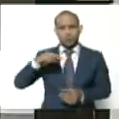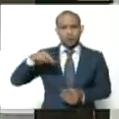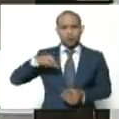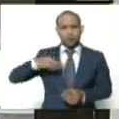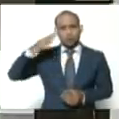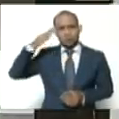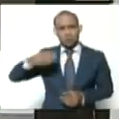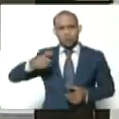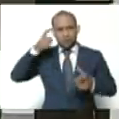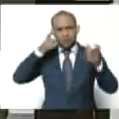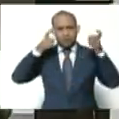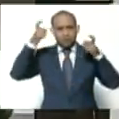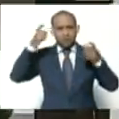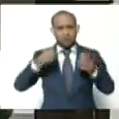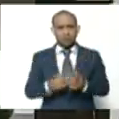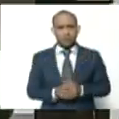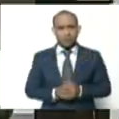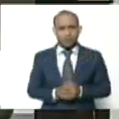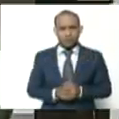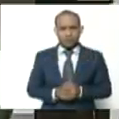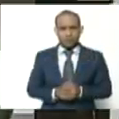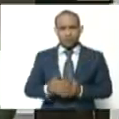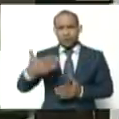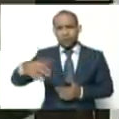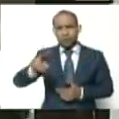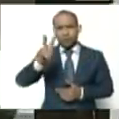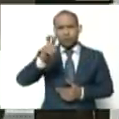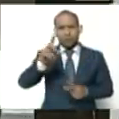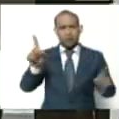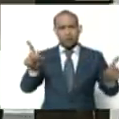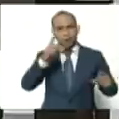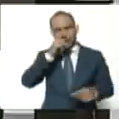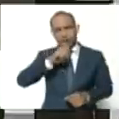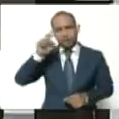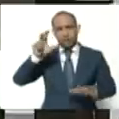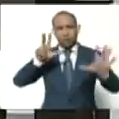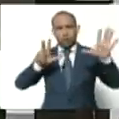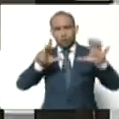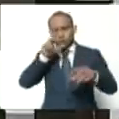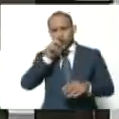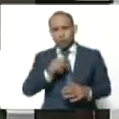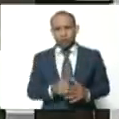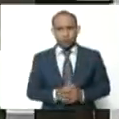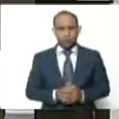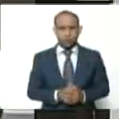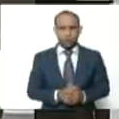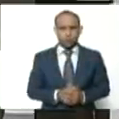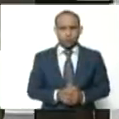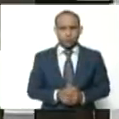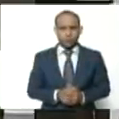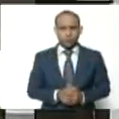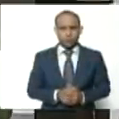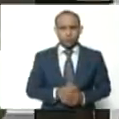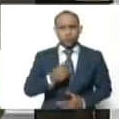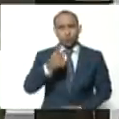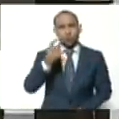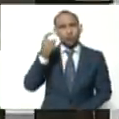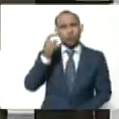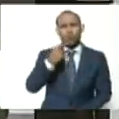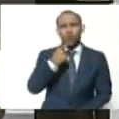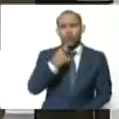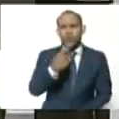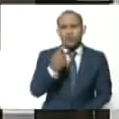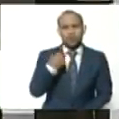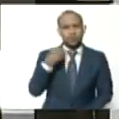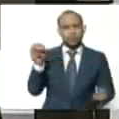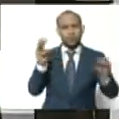Hugo Chávez. El próximo viernes se cumplen 8 años ya. Uno lo dice y le parece